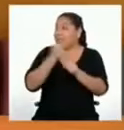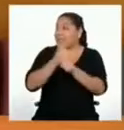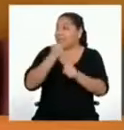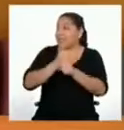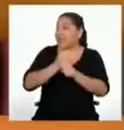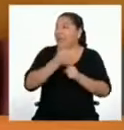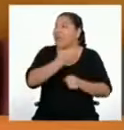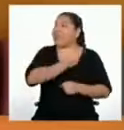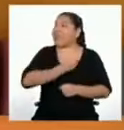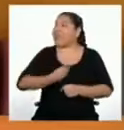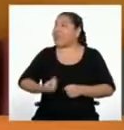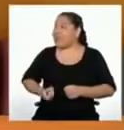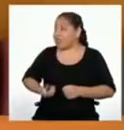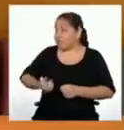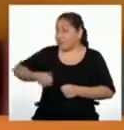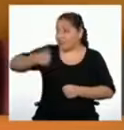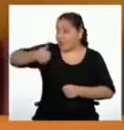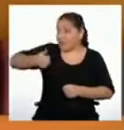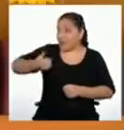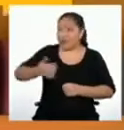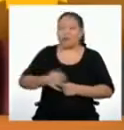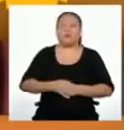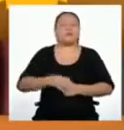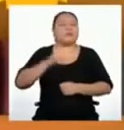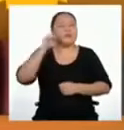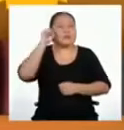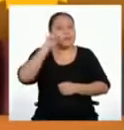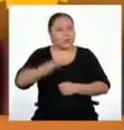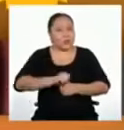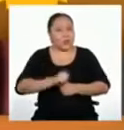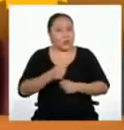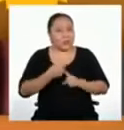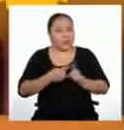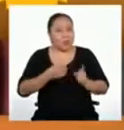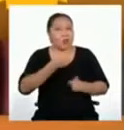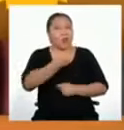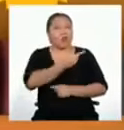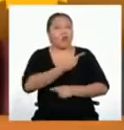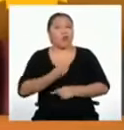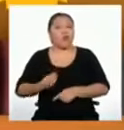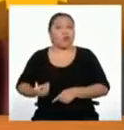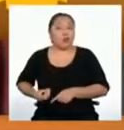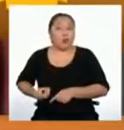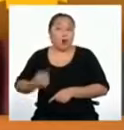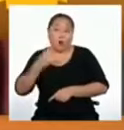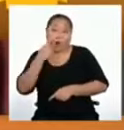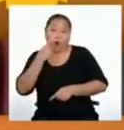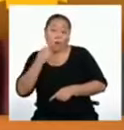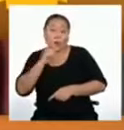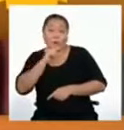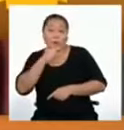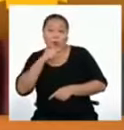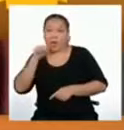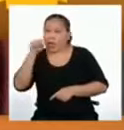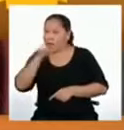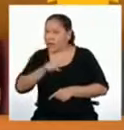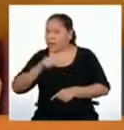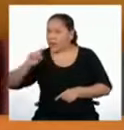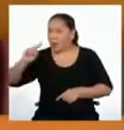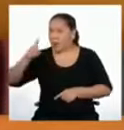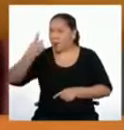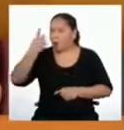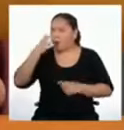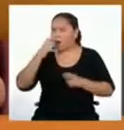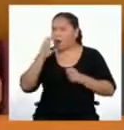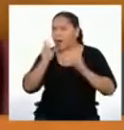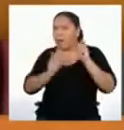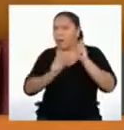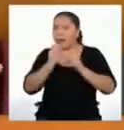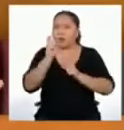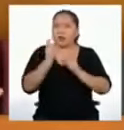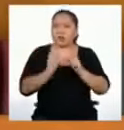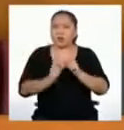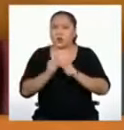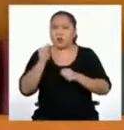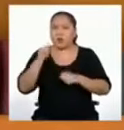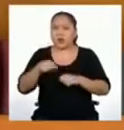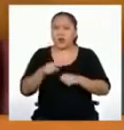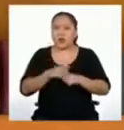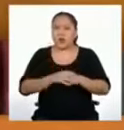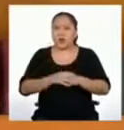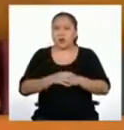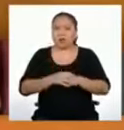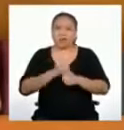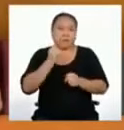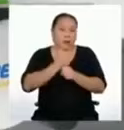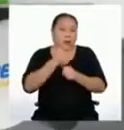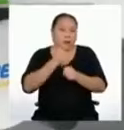Por supuesto, pero el director o directora no es la única persona que hace que la escuela